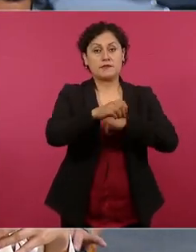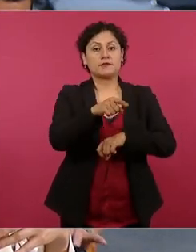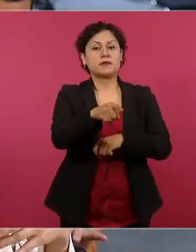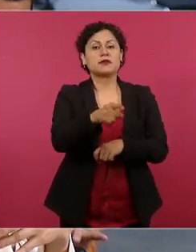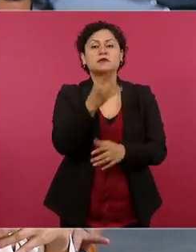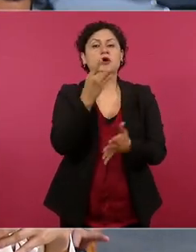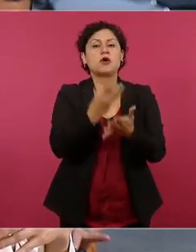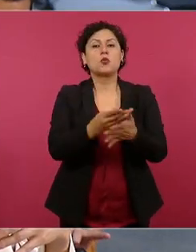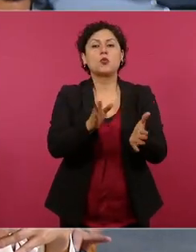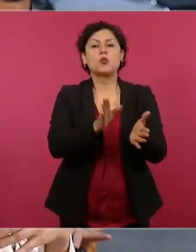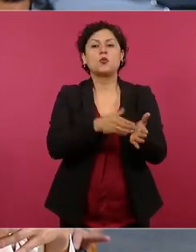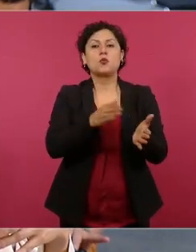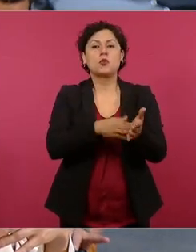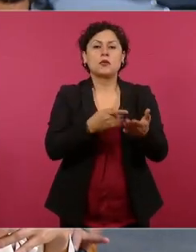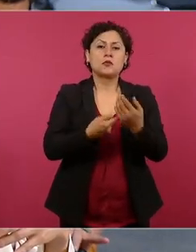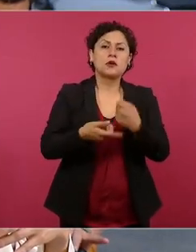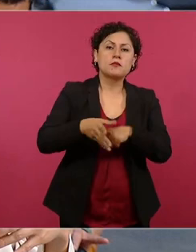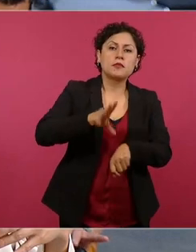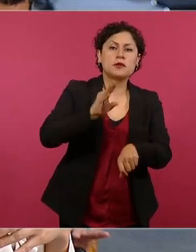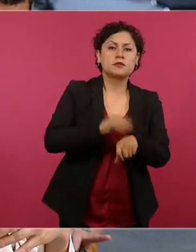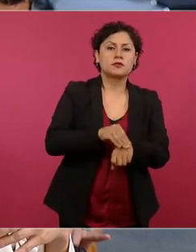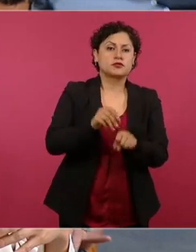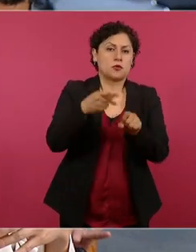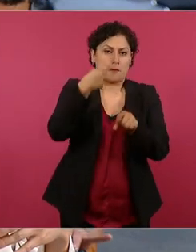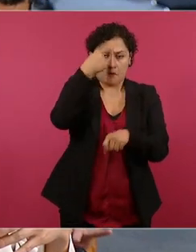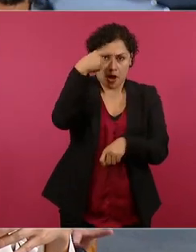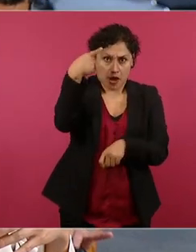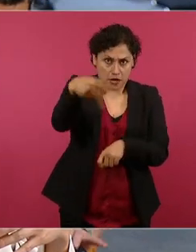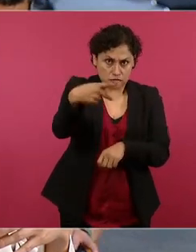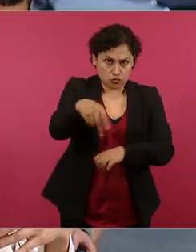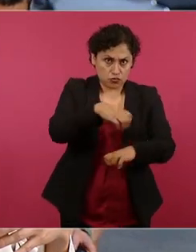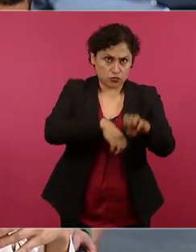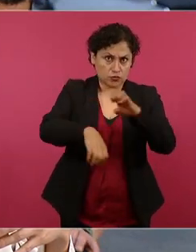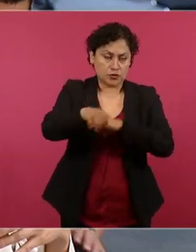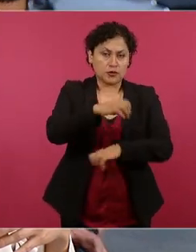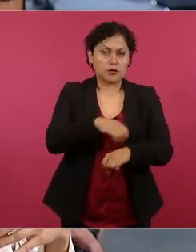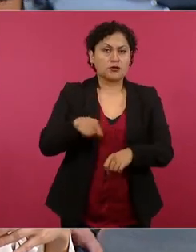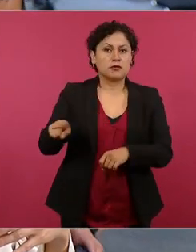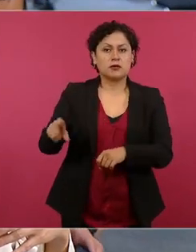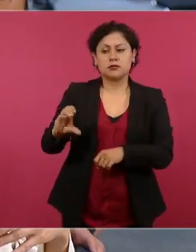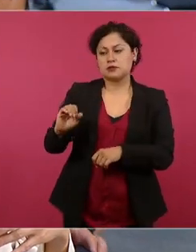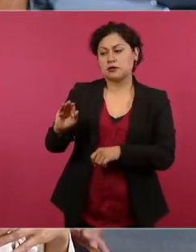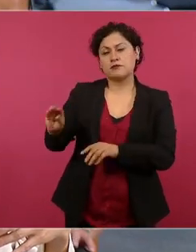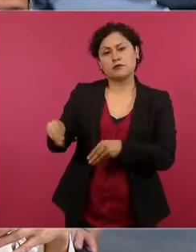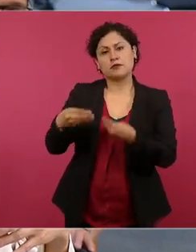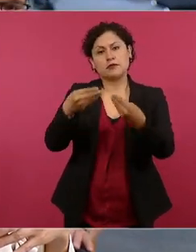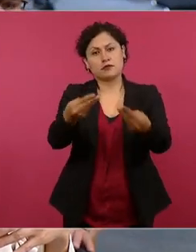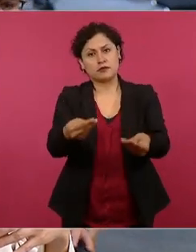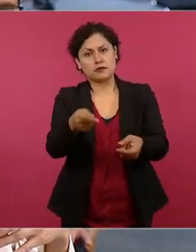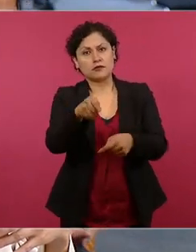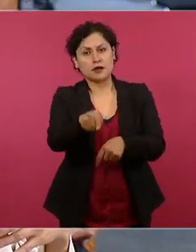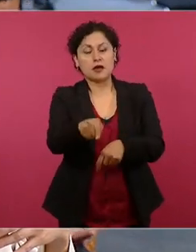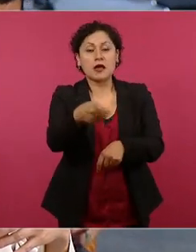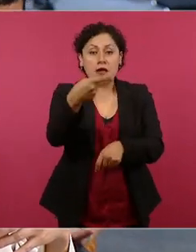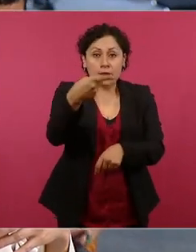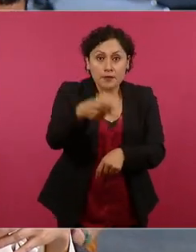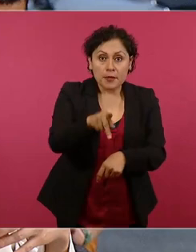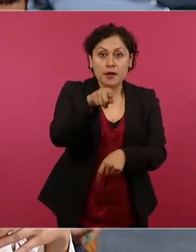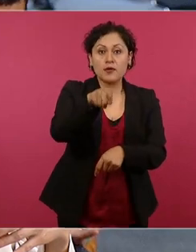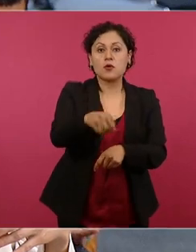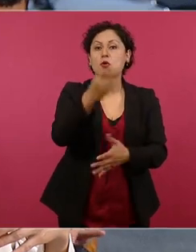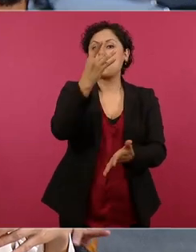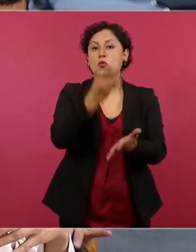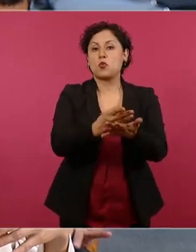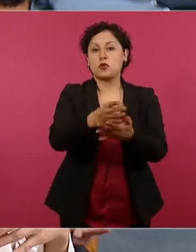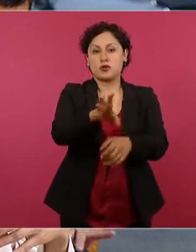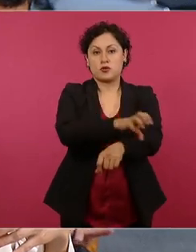permiso de autoabasto emitido por la Comisión Reguladora de Energía y solo autoriza suministrar electricidad a sí